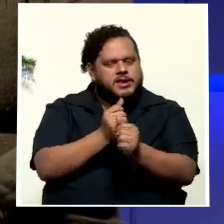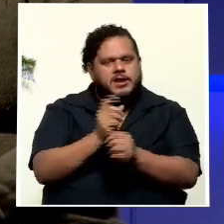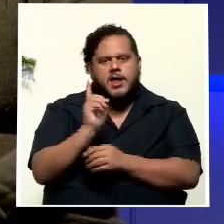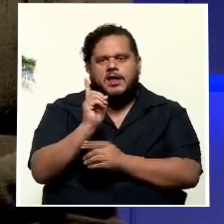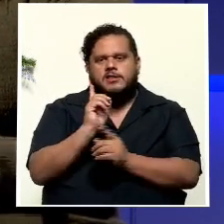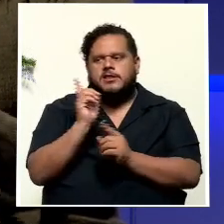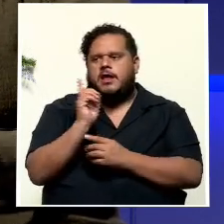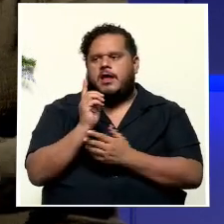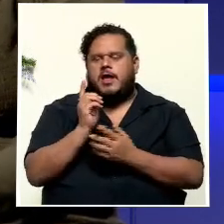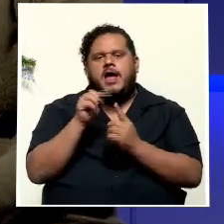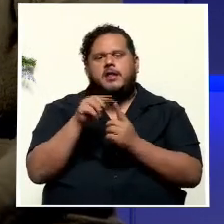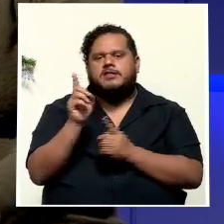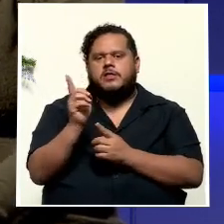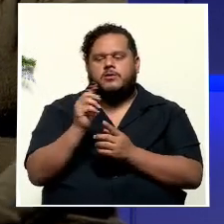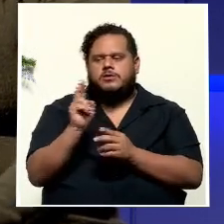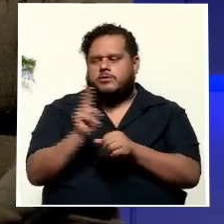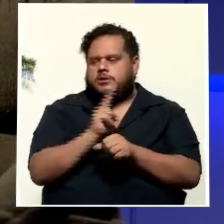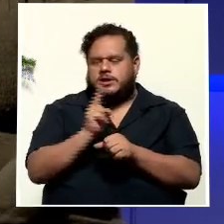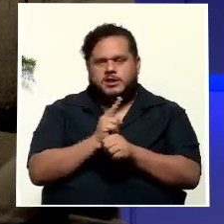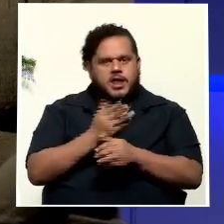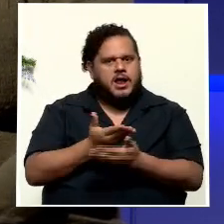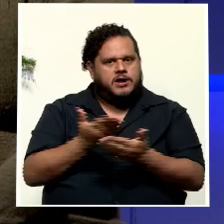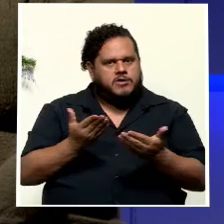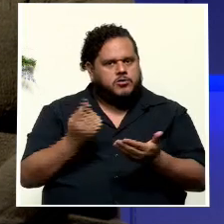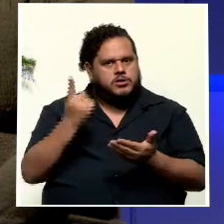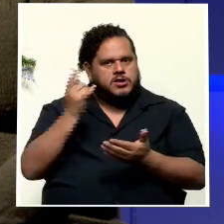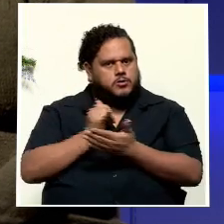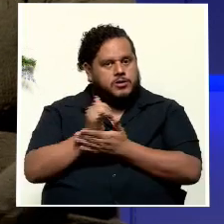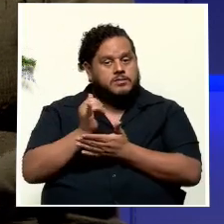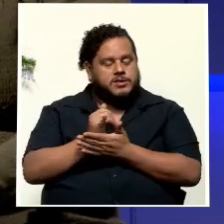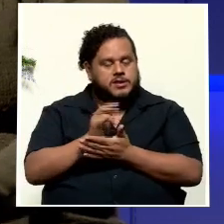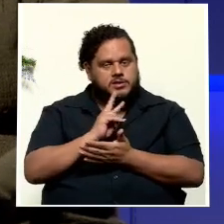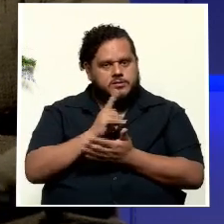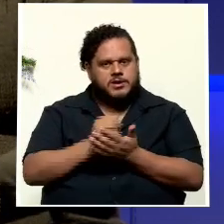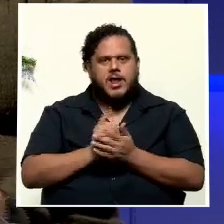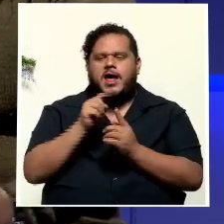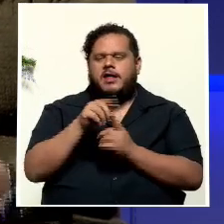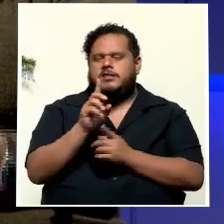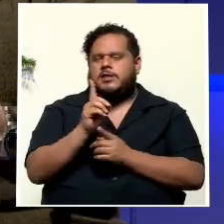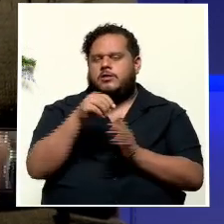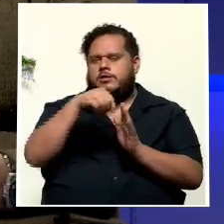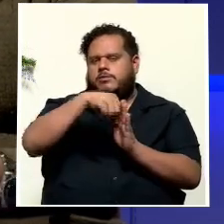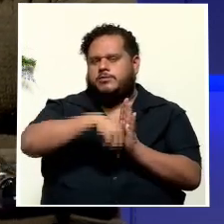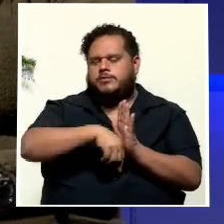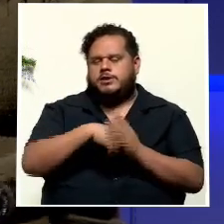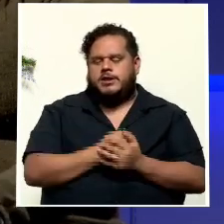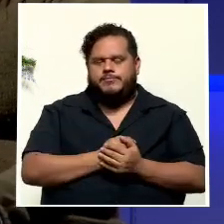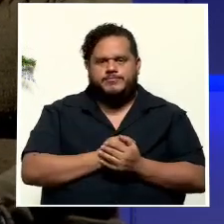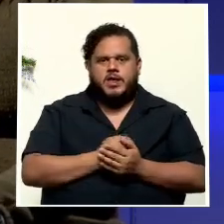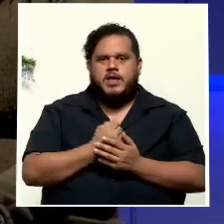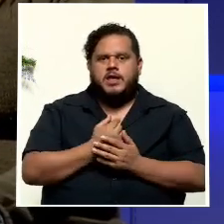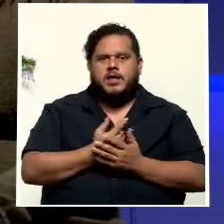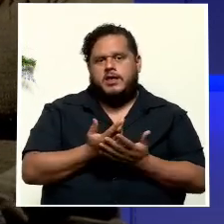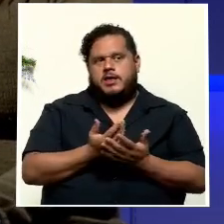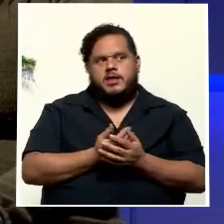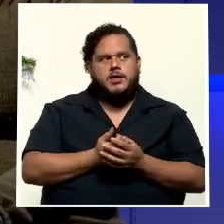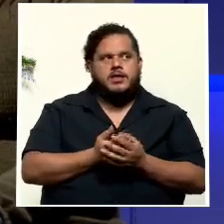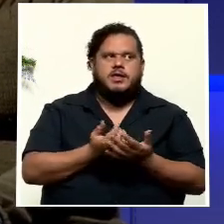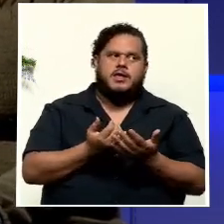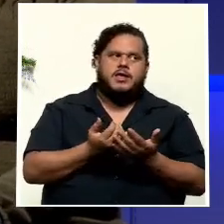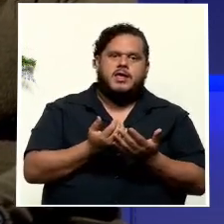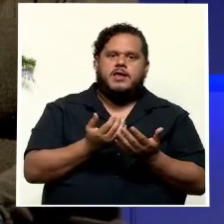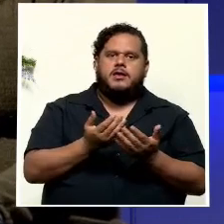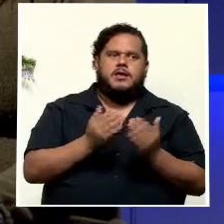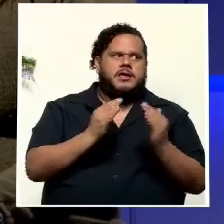dónde utilizar recursos en una investigación, ¿verdad? Hasta dónde profundizar. Es un equipo de la Fiscalía. ¿Qué caso se investiga